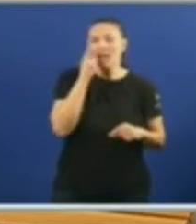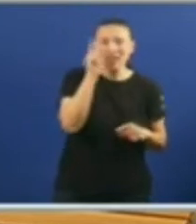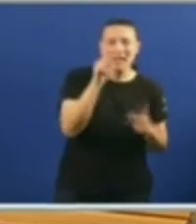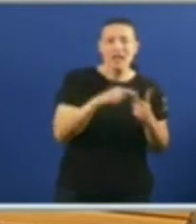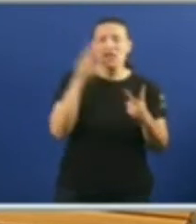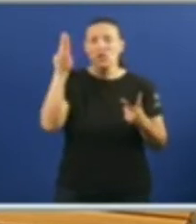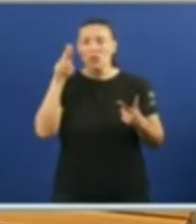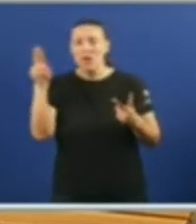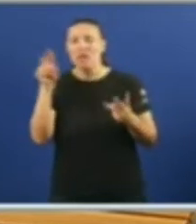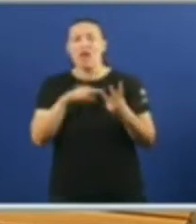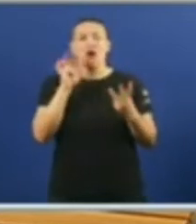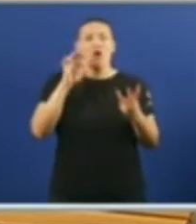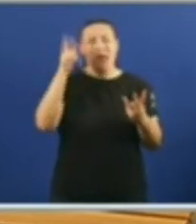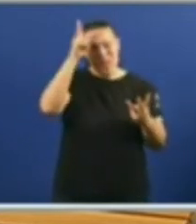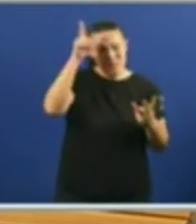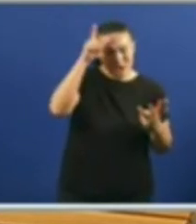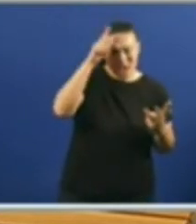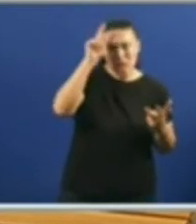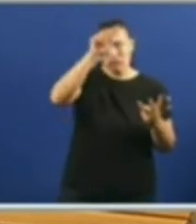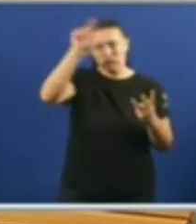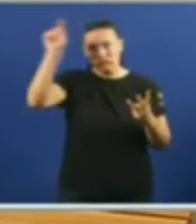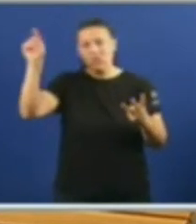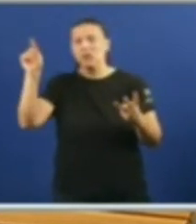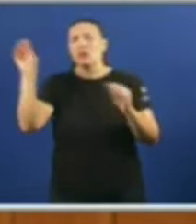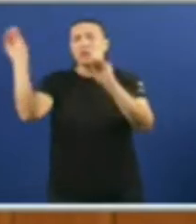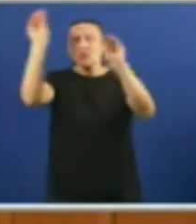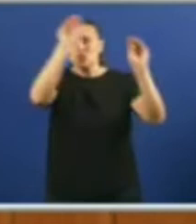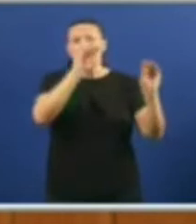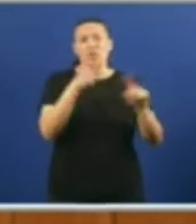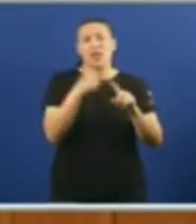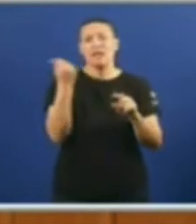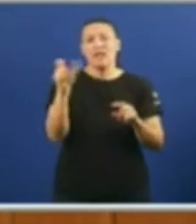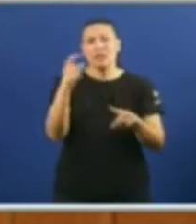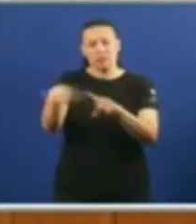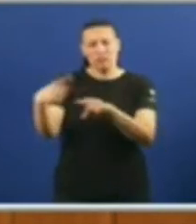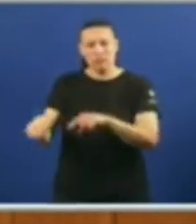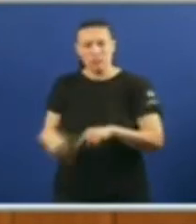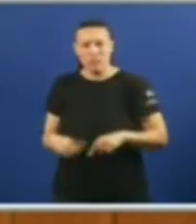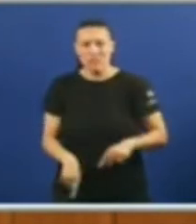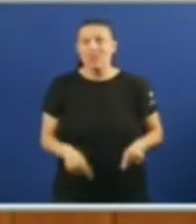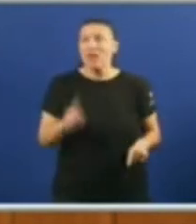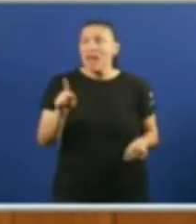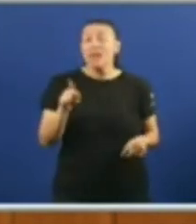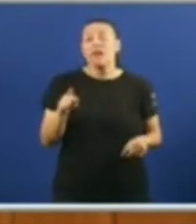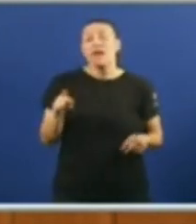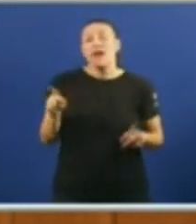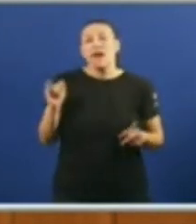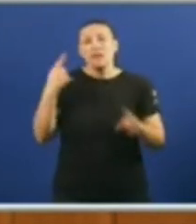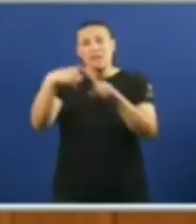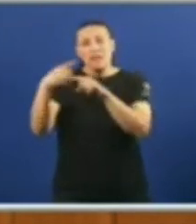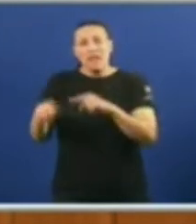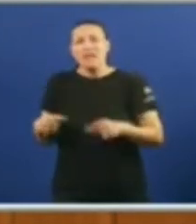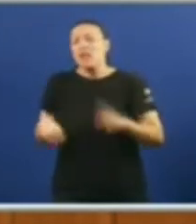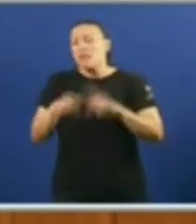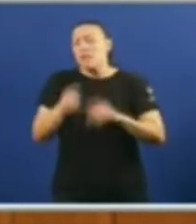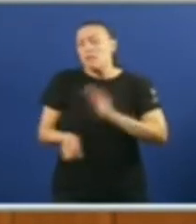vostedes Suiza, visiten vostedes Alemaña e verá como teñen tarifas diferenciadas onde se ten en conta quen produce